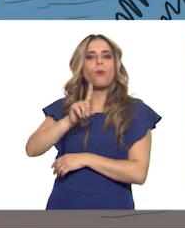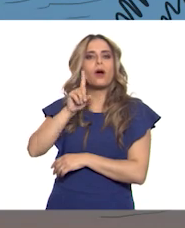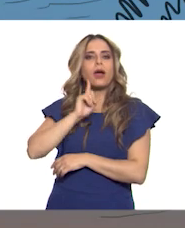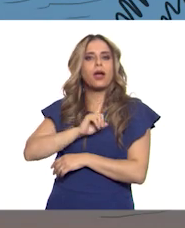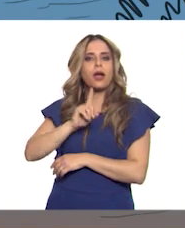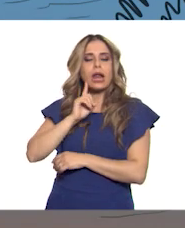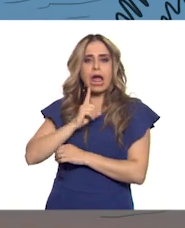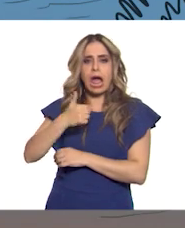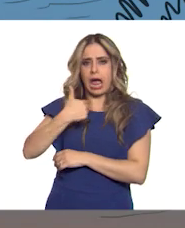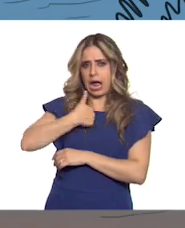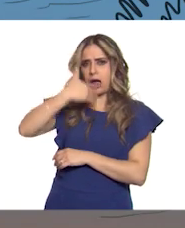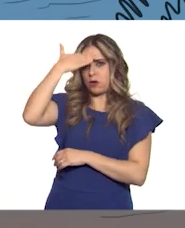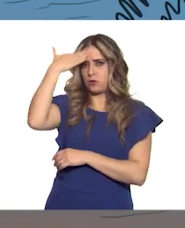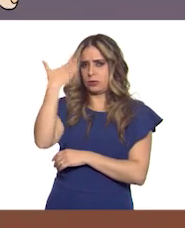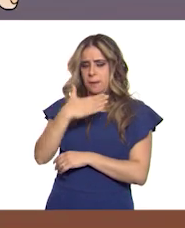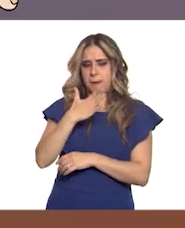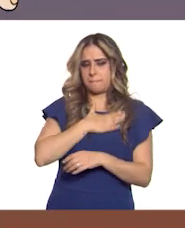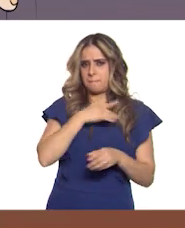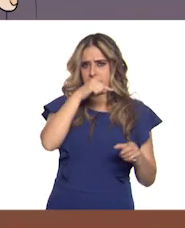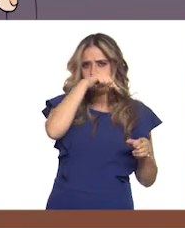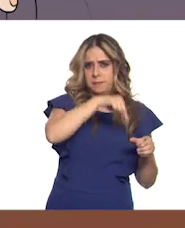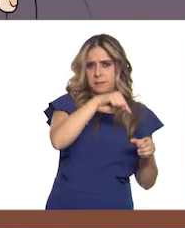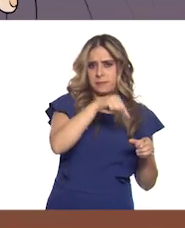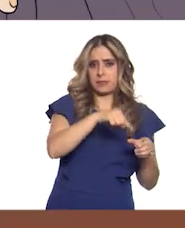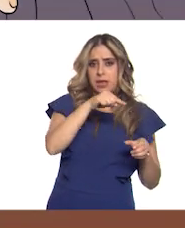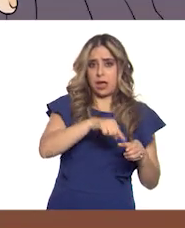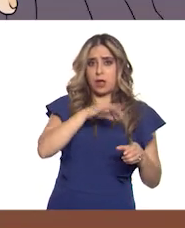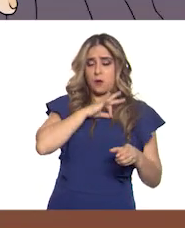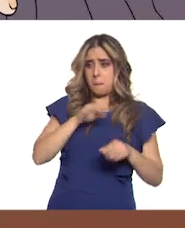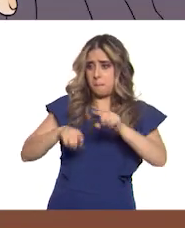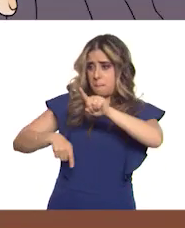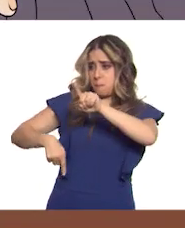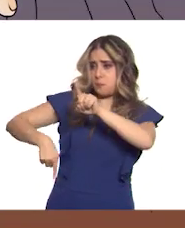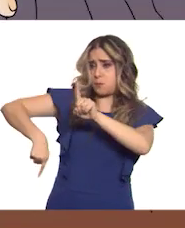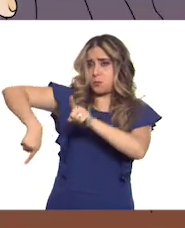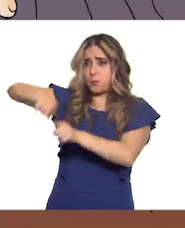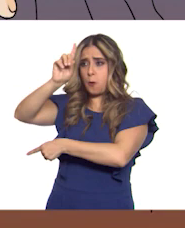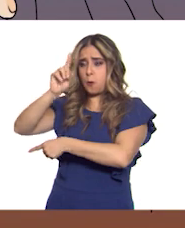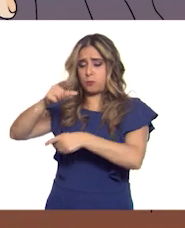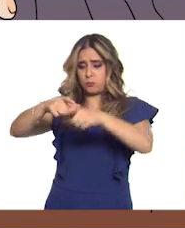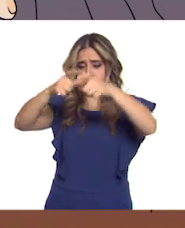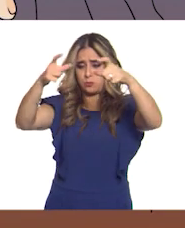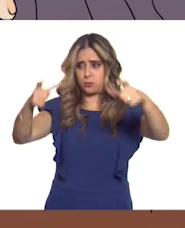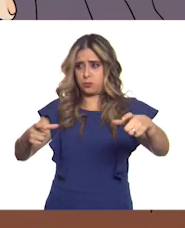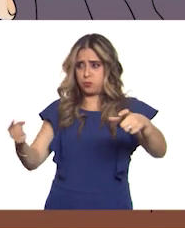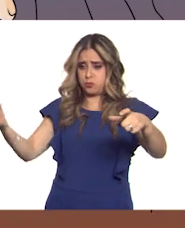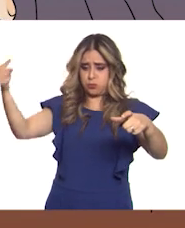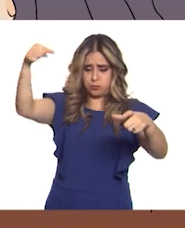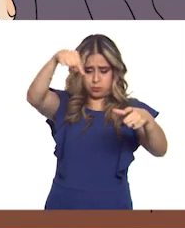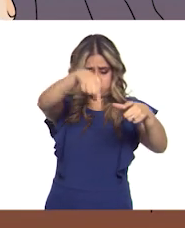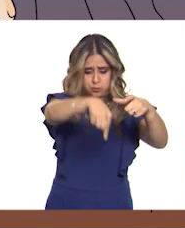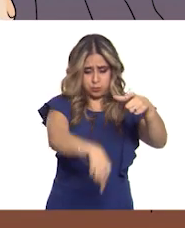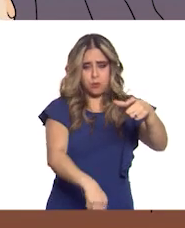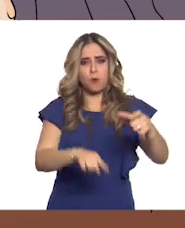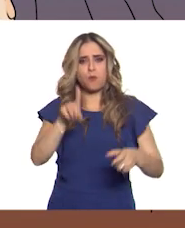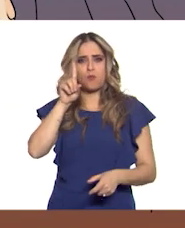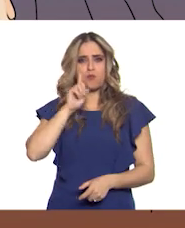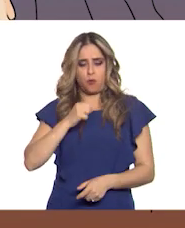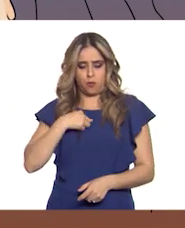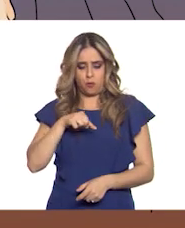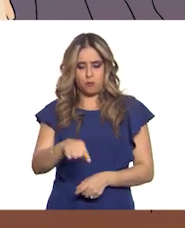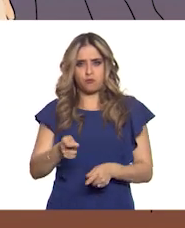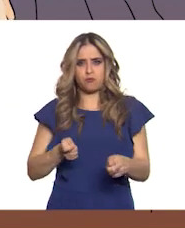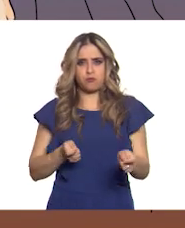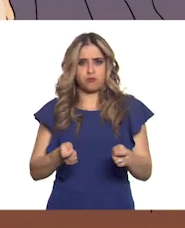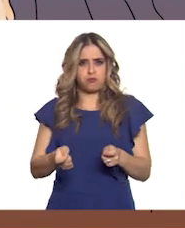cuál era mi gruta. Con dar una patada en el suelo, abría la arena negra y llegaba a mi dominio.